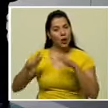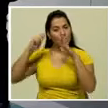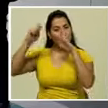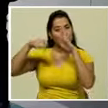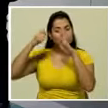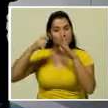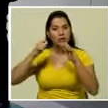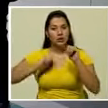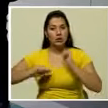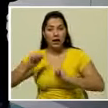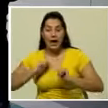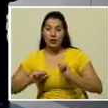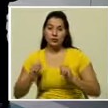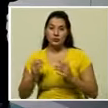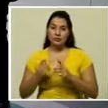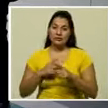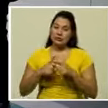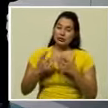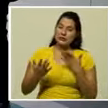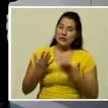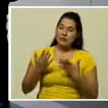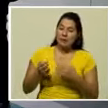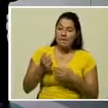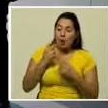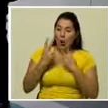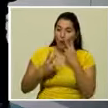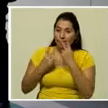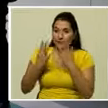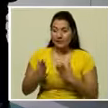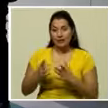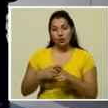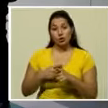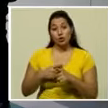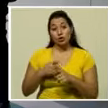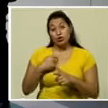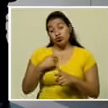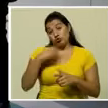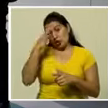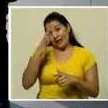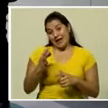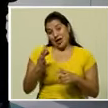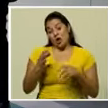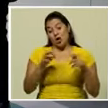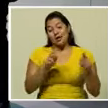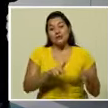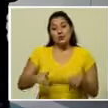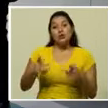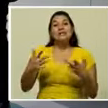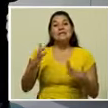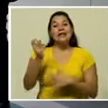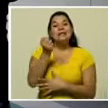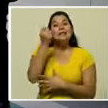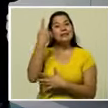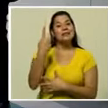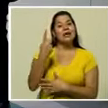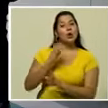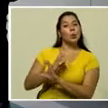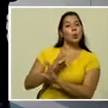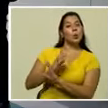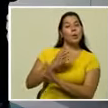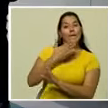menos trascendental dejarlo pasar por alto, porque yo creo que la gente ha comprendido lo que significa esta expansión del virus y